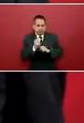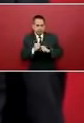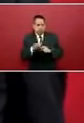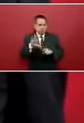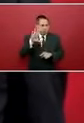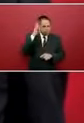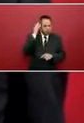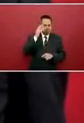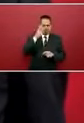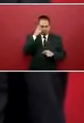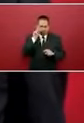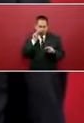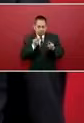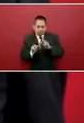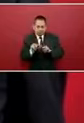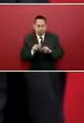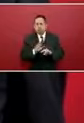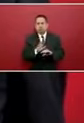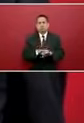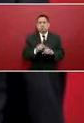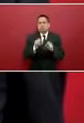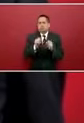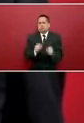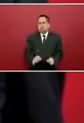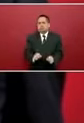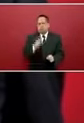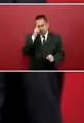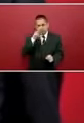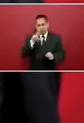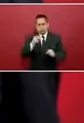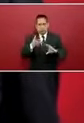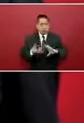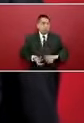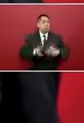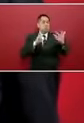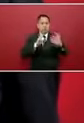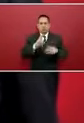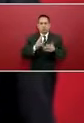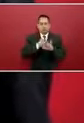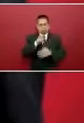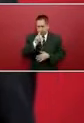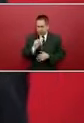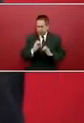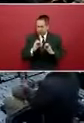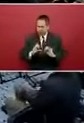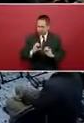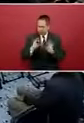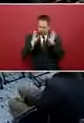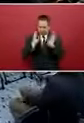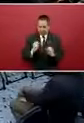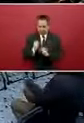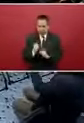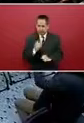volumen, para garantizar que no se nos vaya a atorar el mecanismo que recién presentamos. Gracias.